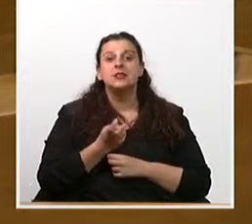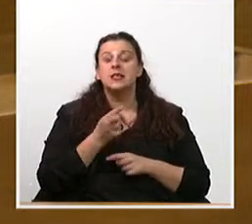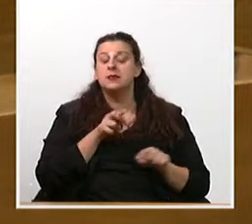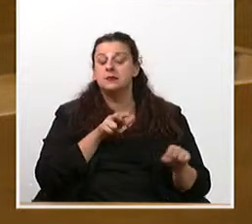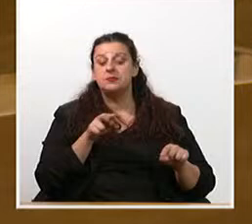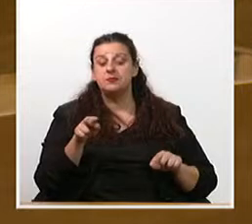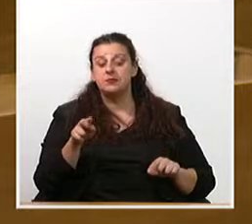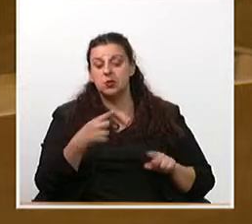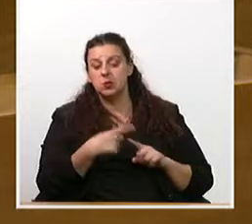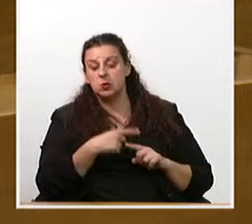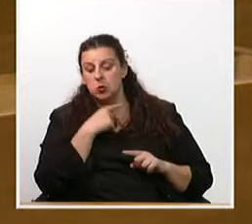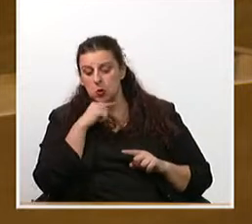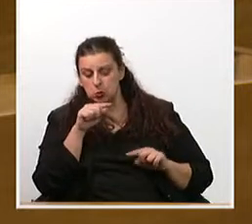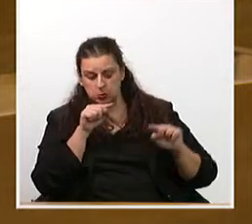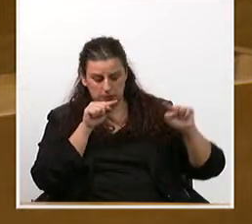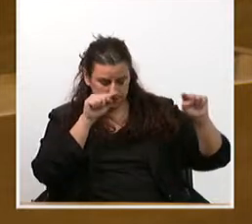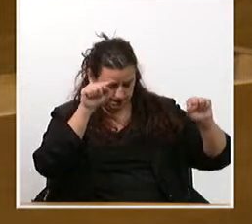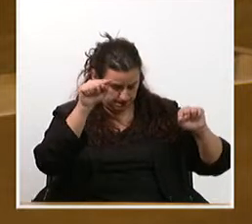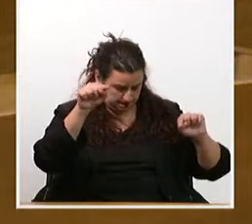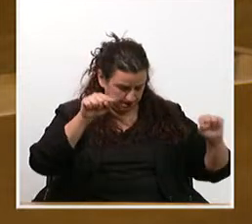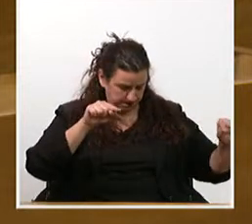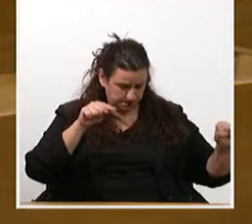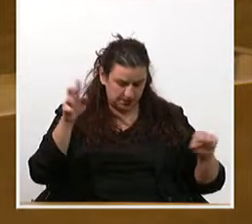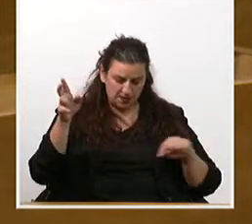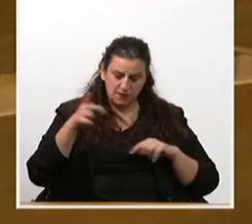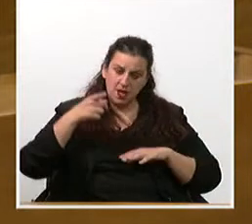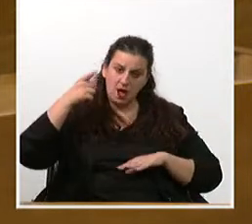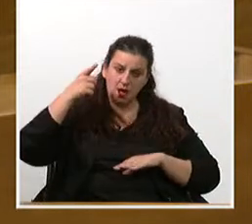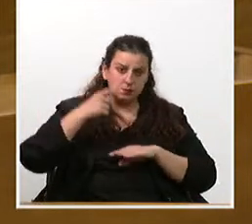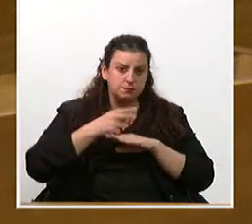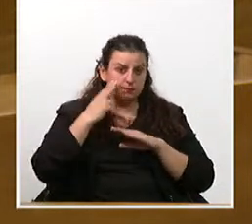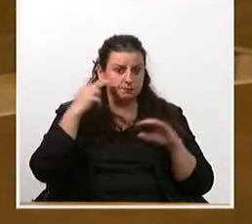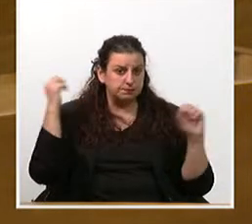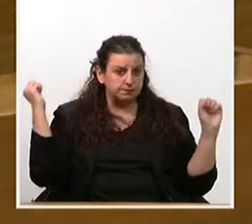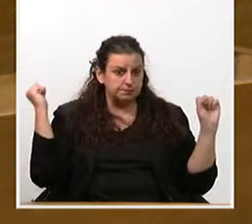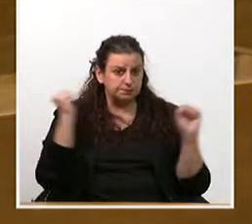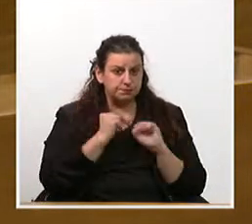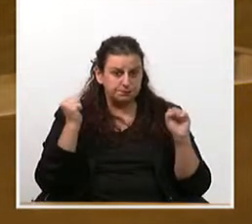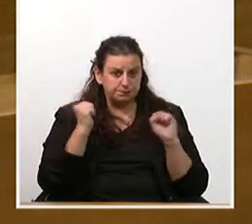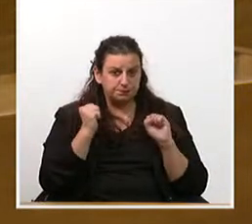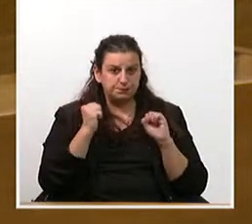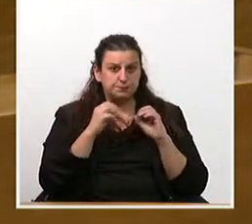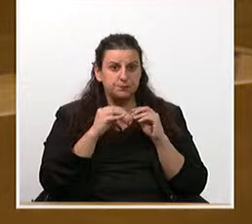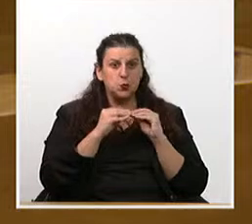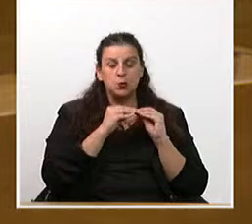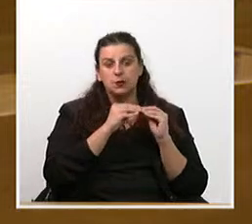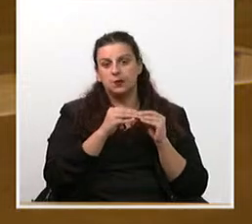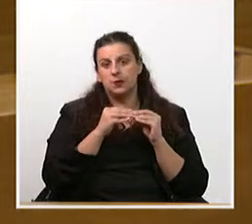no agrada imposar en de uni una